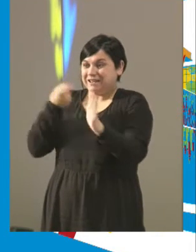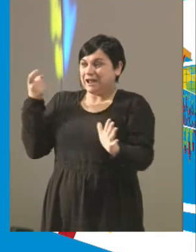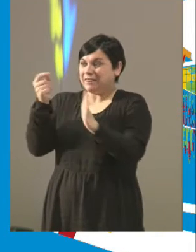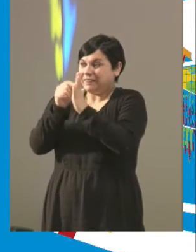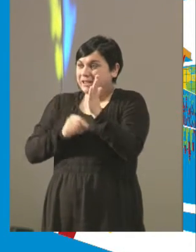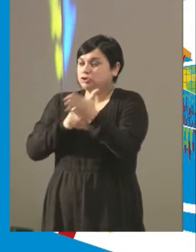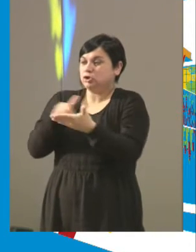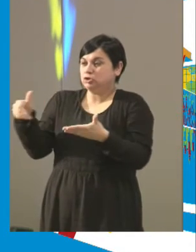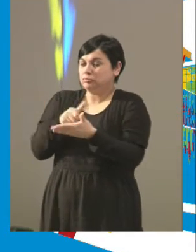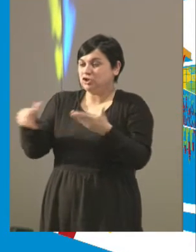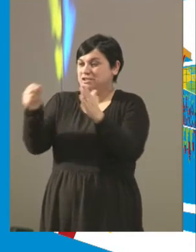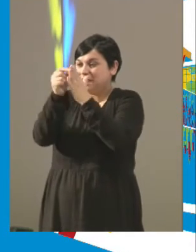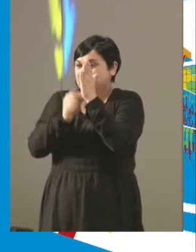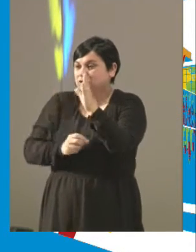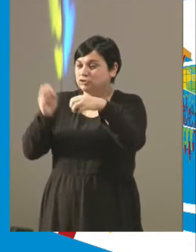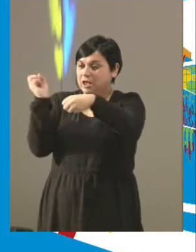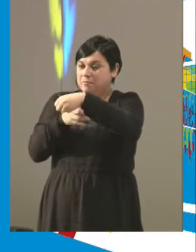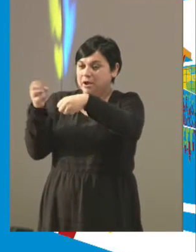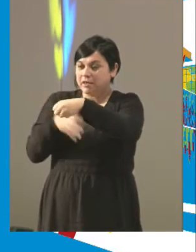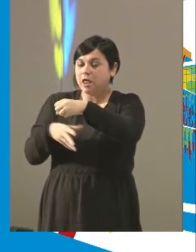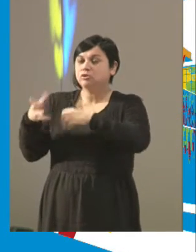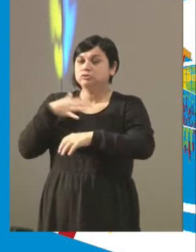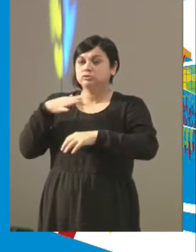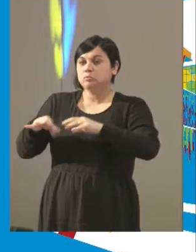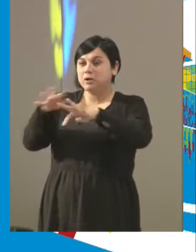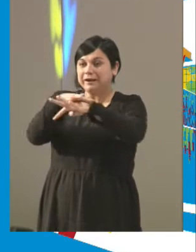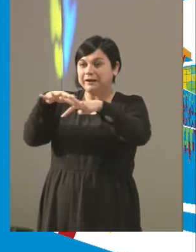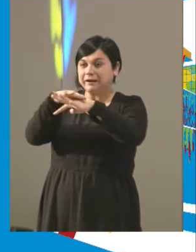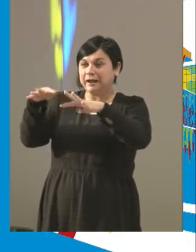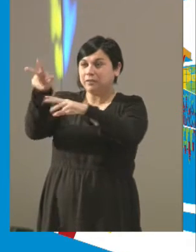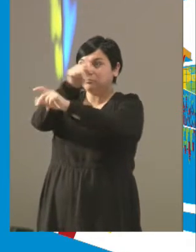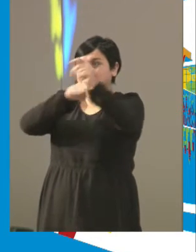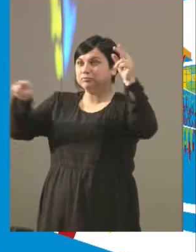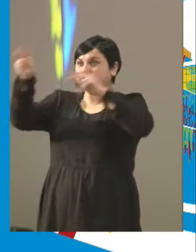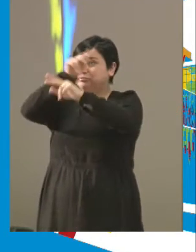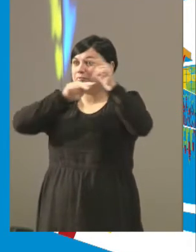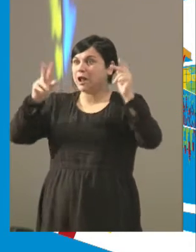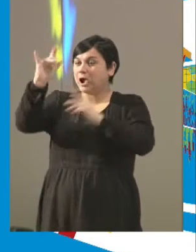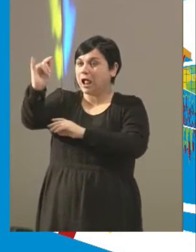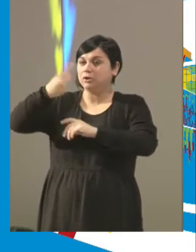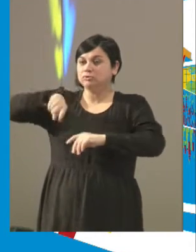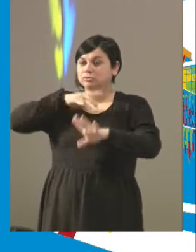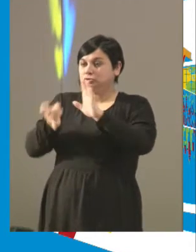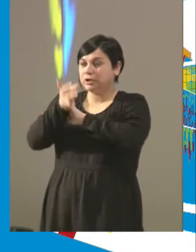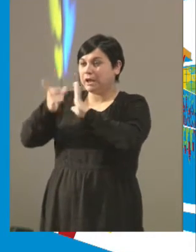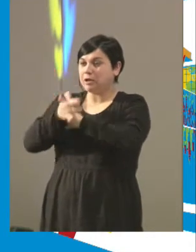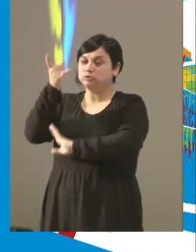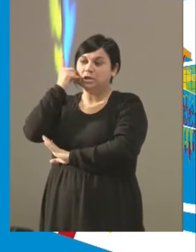los millones de datos que hay almacenados en servidores, que circulan por la red, que generan los teléfonos, que generamos nosotros en